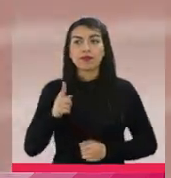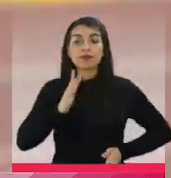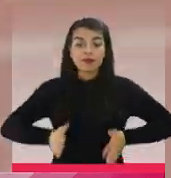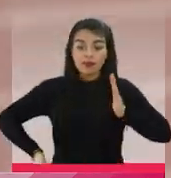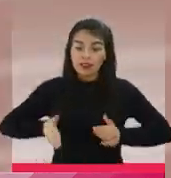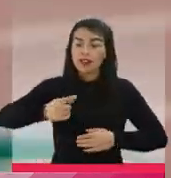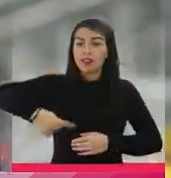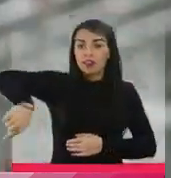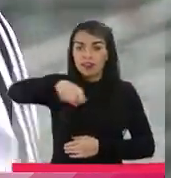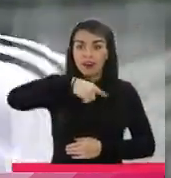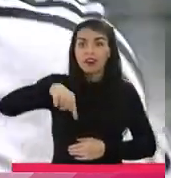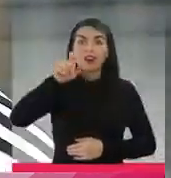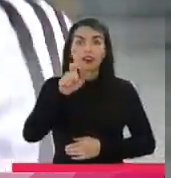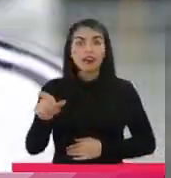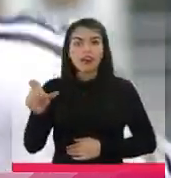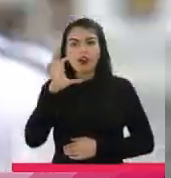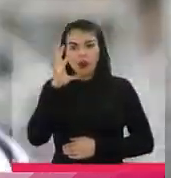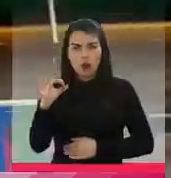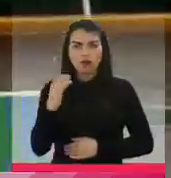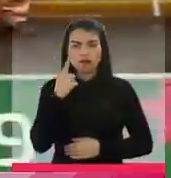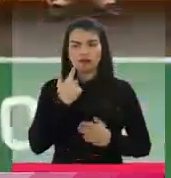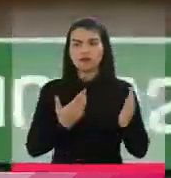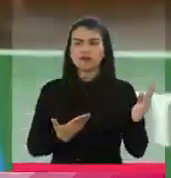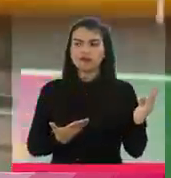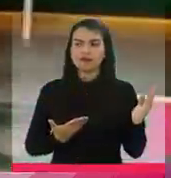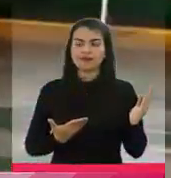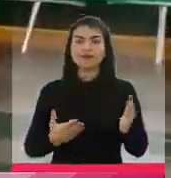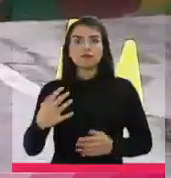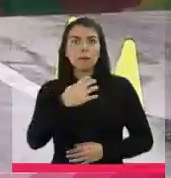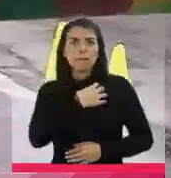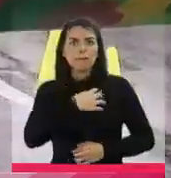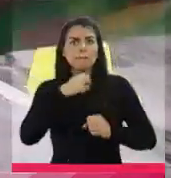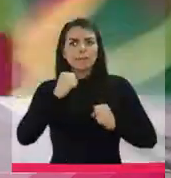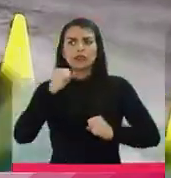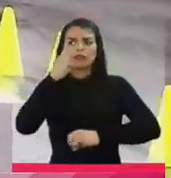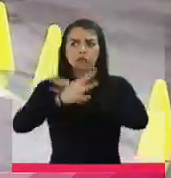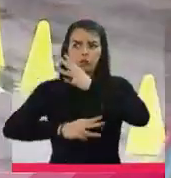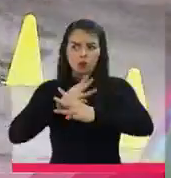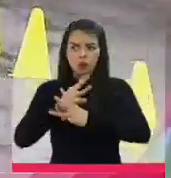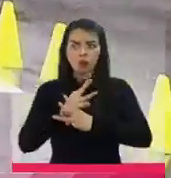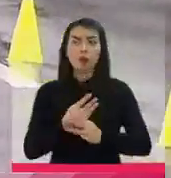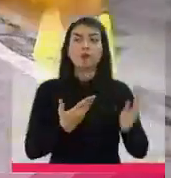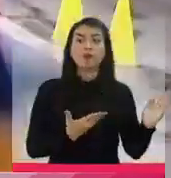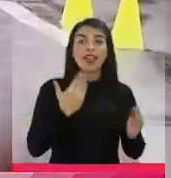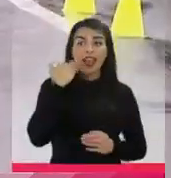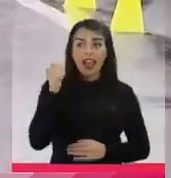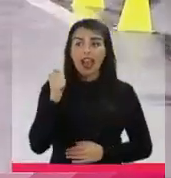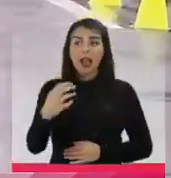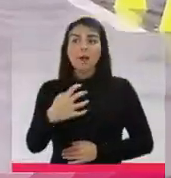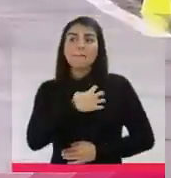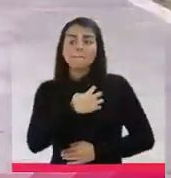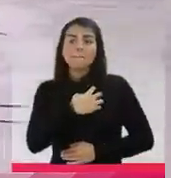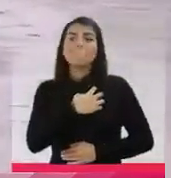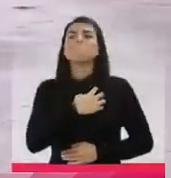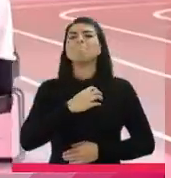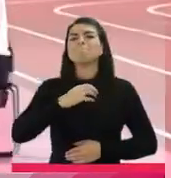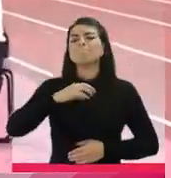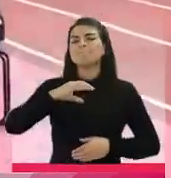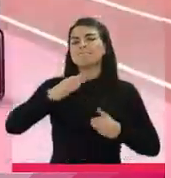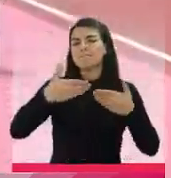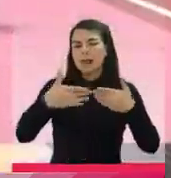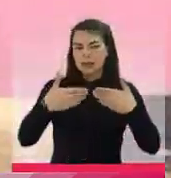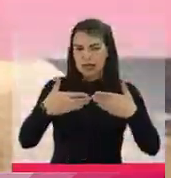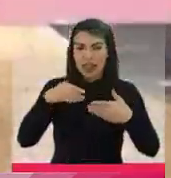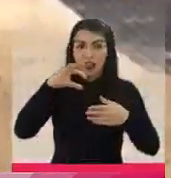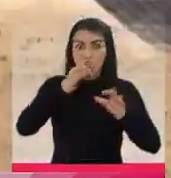los marchistas Eider Arevalo, campeón mundial, y Sandra Arenas, campeona panamericana, y la medallista de oro olímpica del salto triple